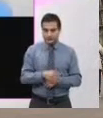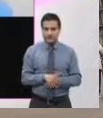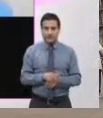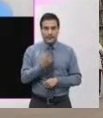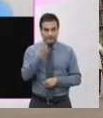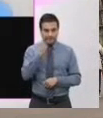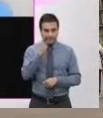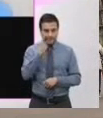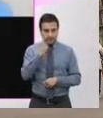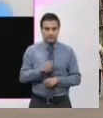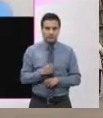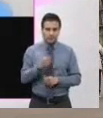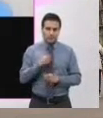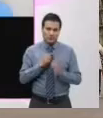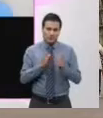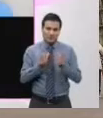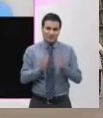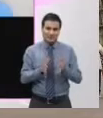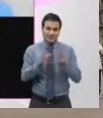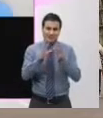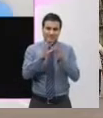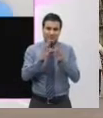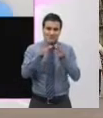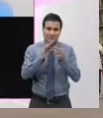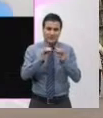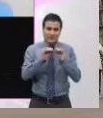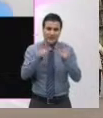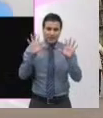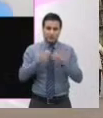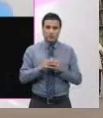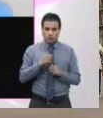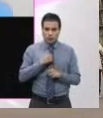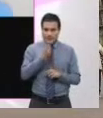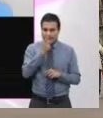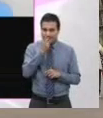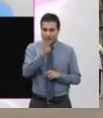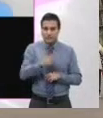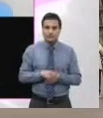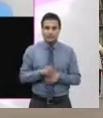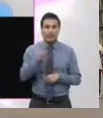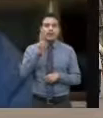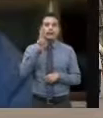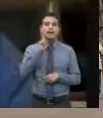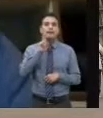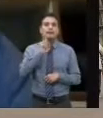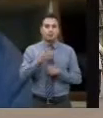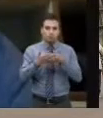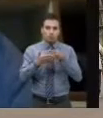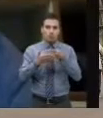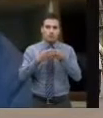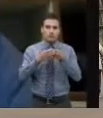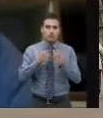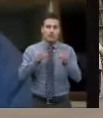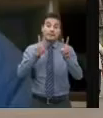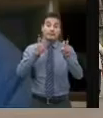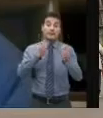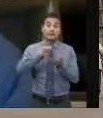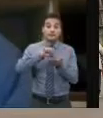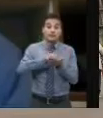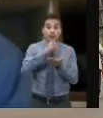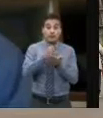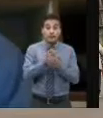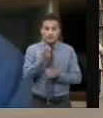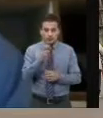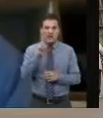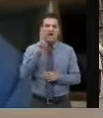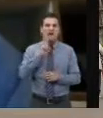Mira, Víctor Hugo, creo que fui muy claro en lo que dije. Lo único que te digo es que quiero ver cuando se resuelva el tema de Tamaulipas. Ese tema todavía no